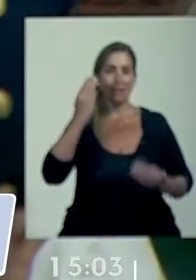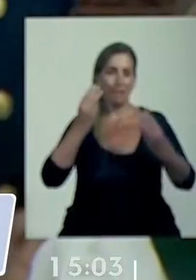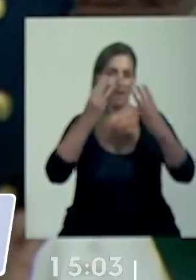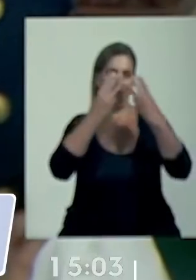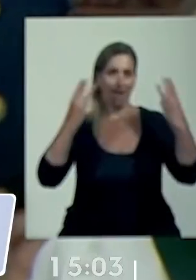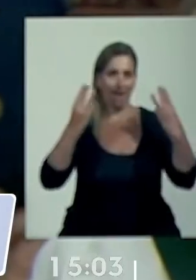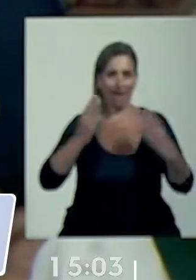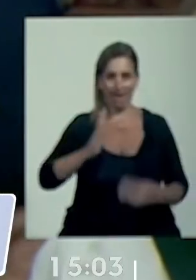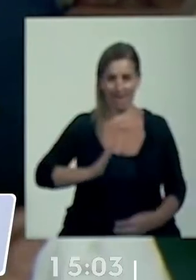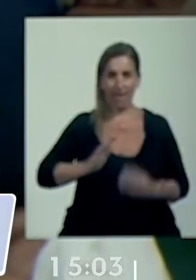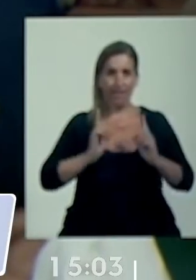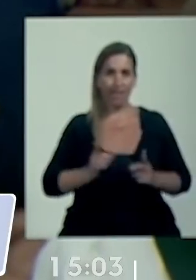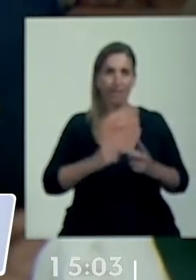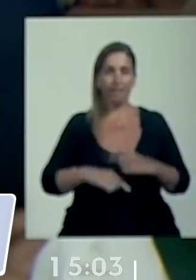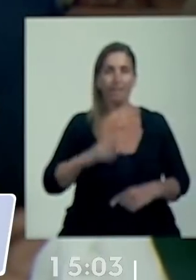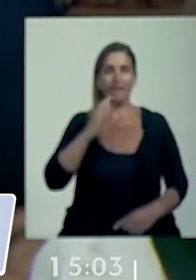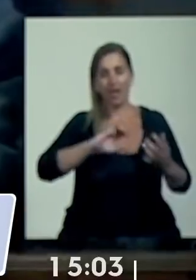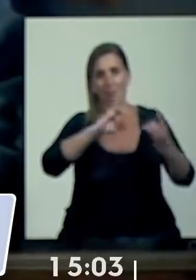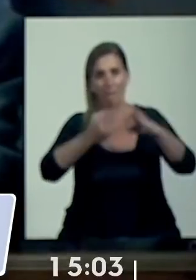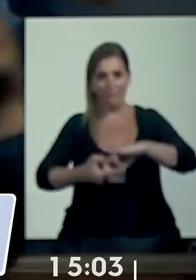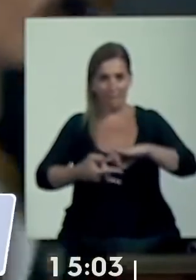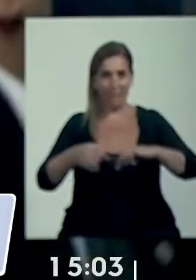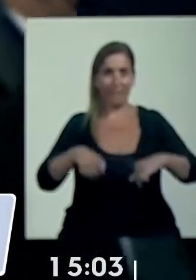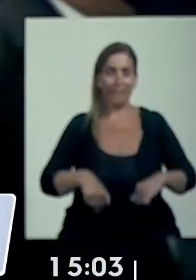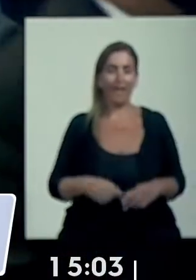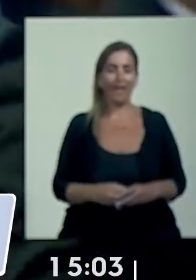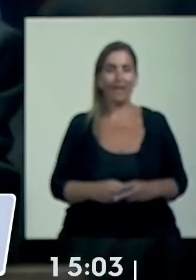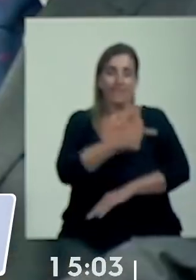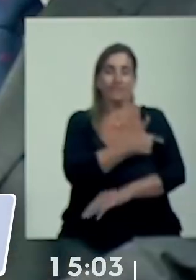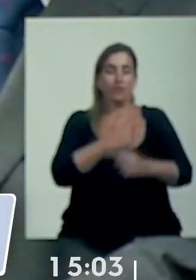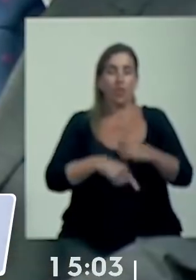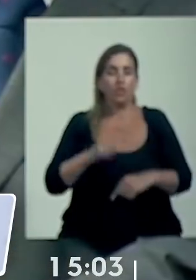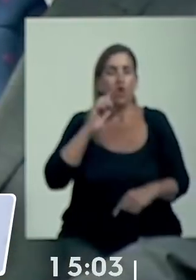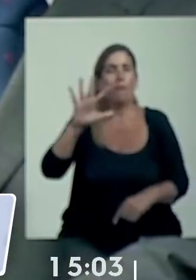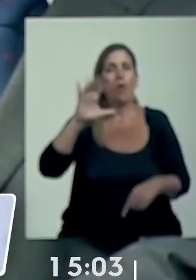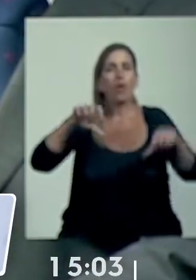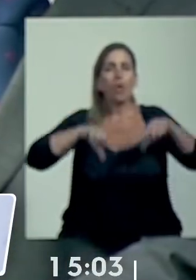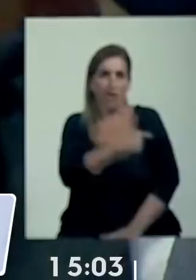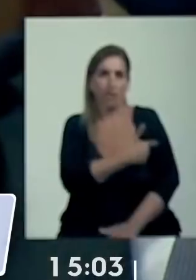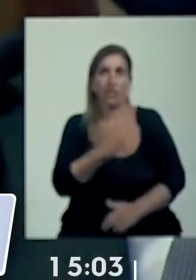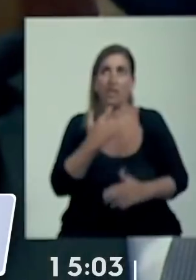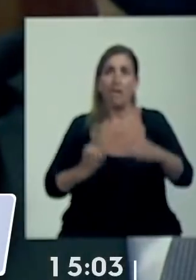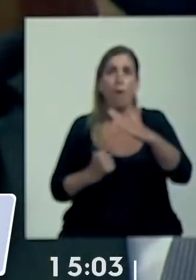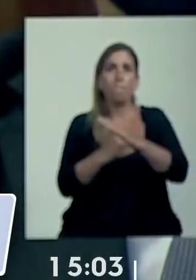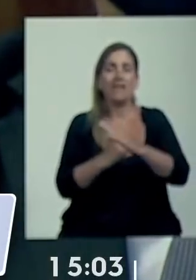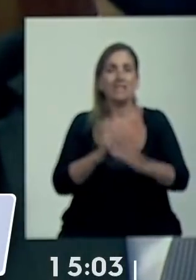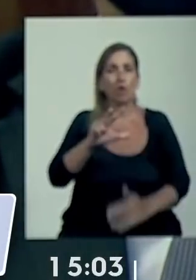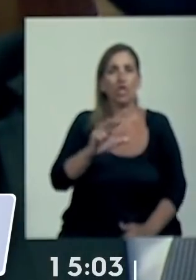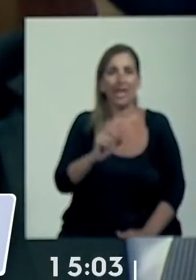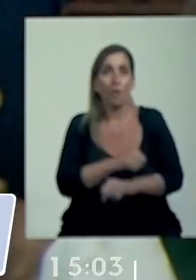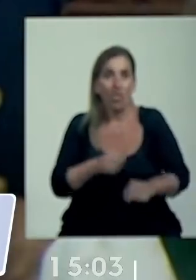tiene desgaste el 27 pero al día siguiente el país sigue y bueno este creo que ahí tendremos que poner toda nuestra cuota de responsabilidad